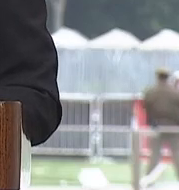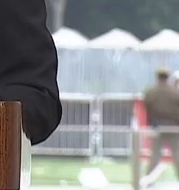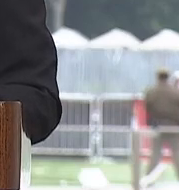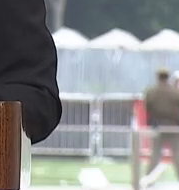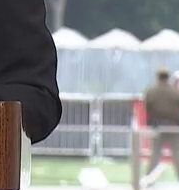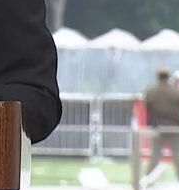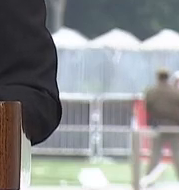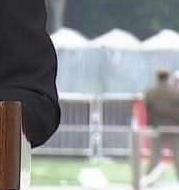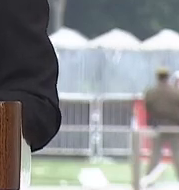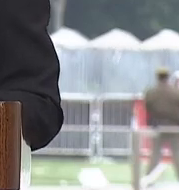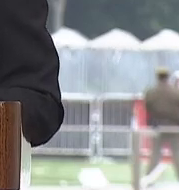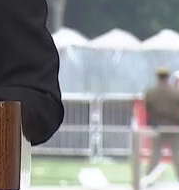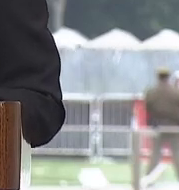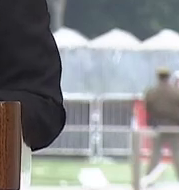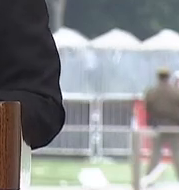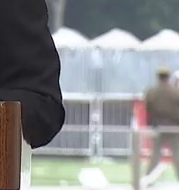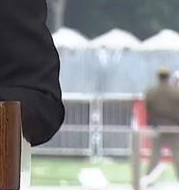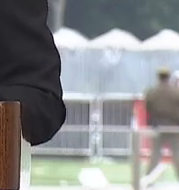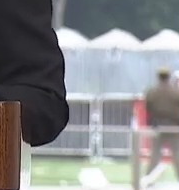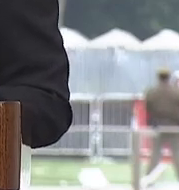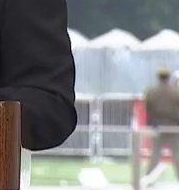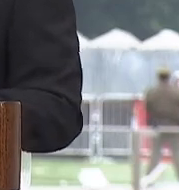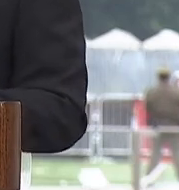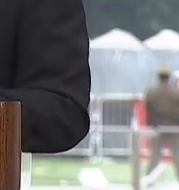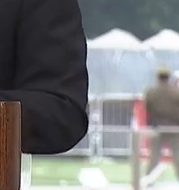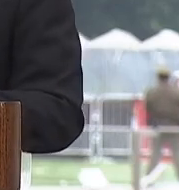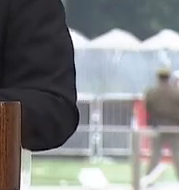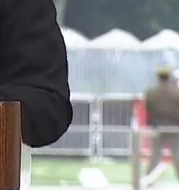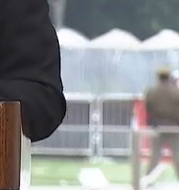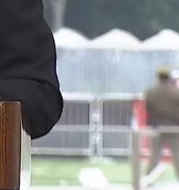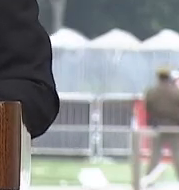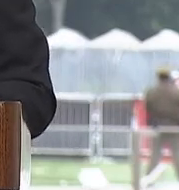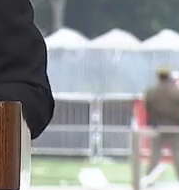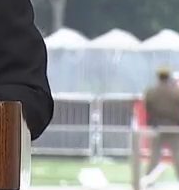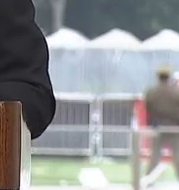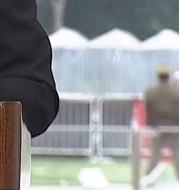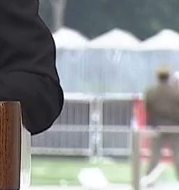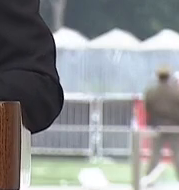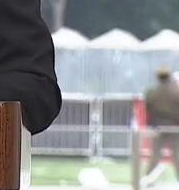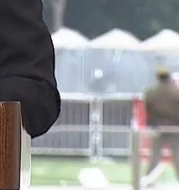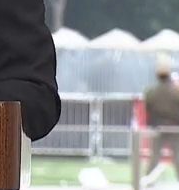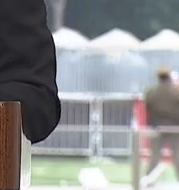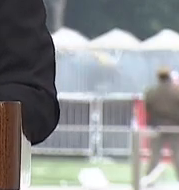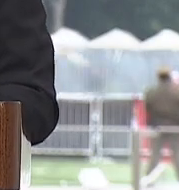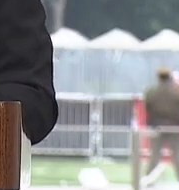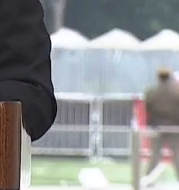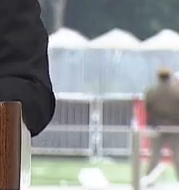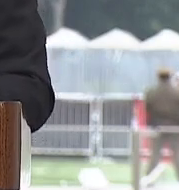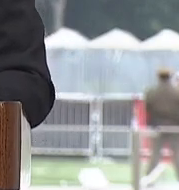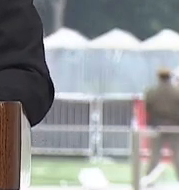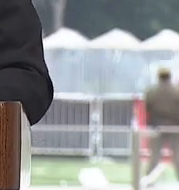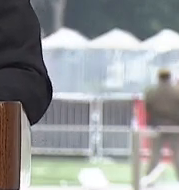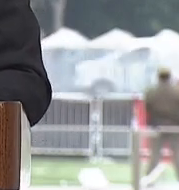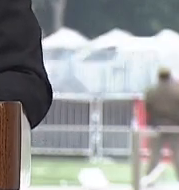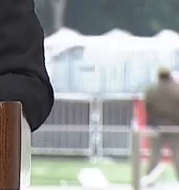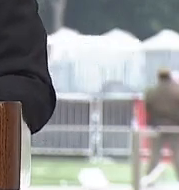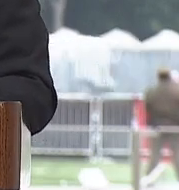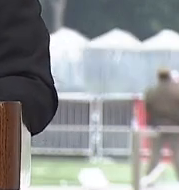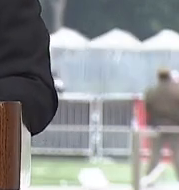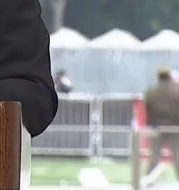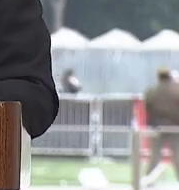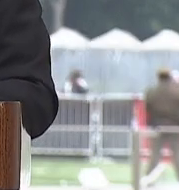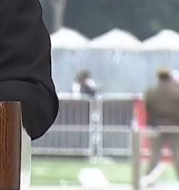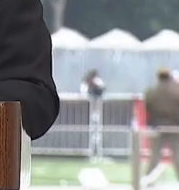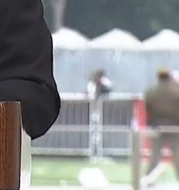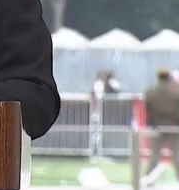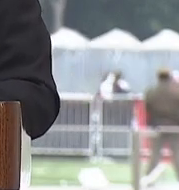presidente de la República. El control policial sobrepasó el límite de lo aceptable, no puede quedar impune ni tampoco